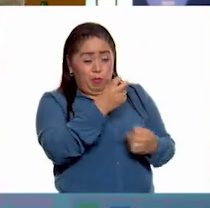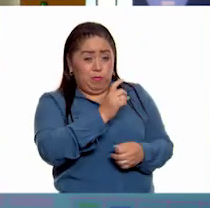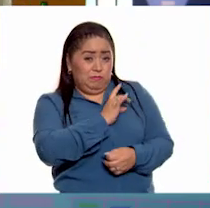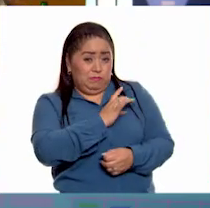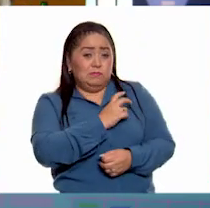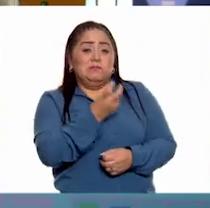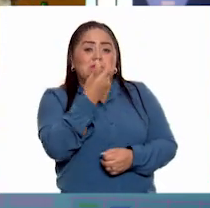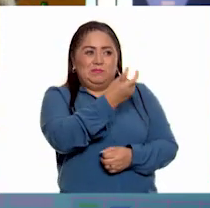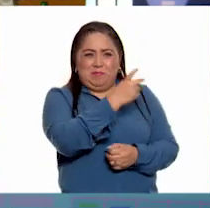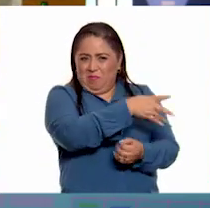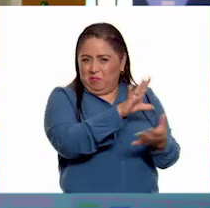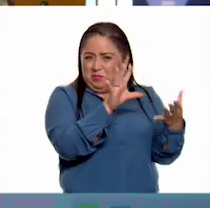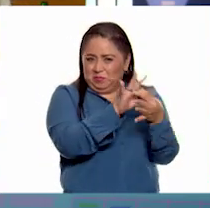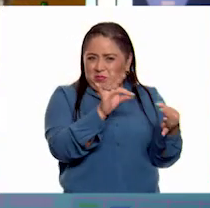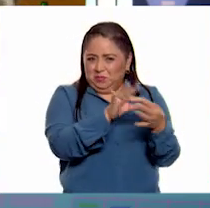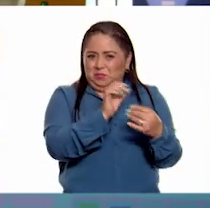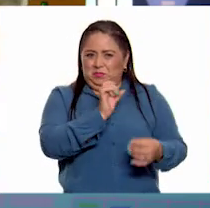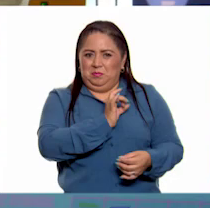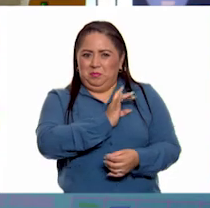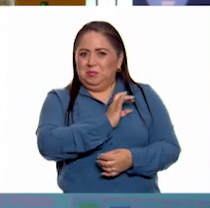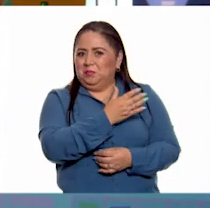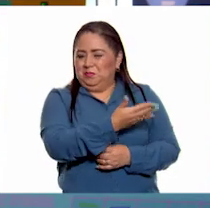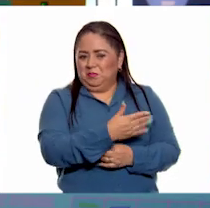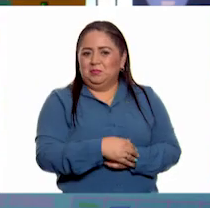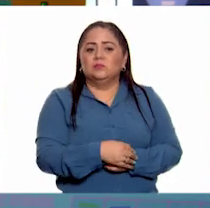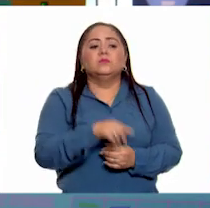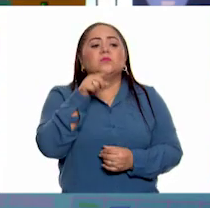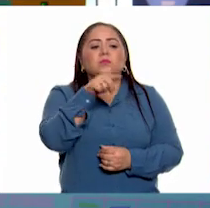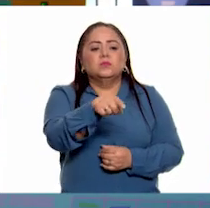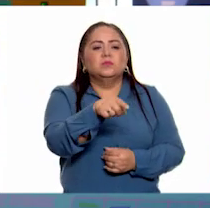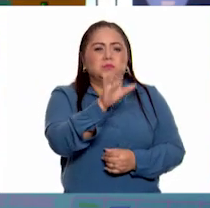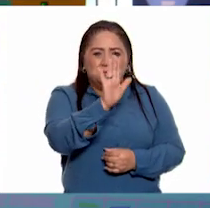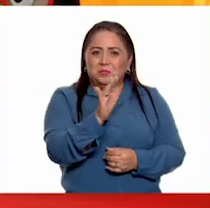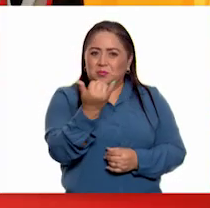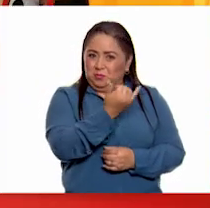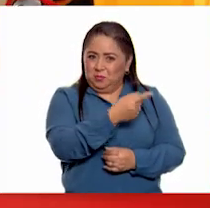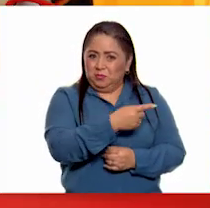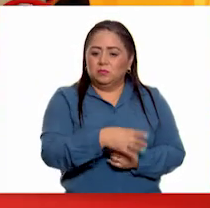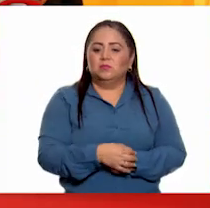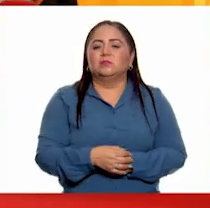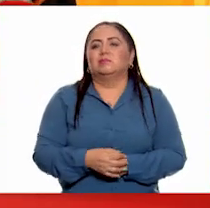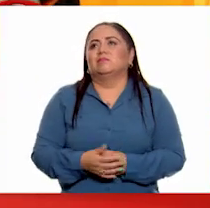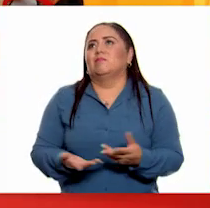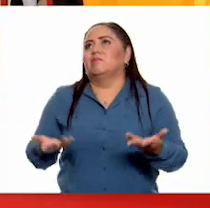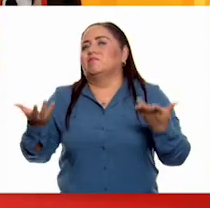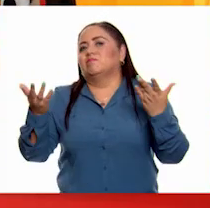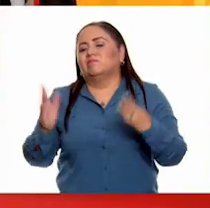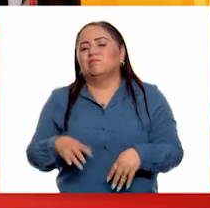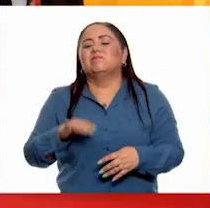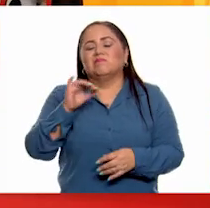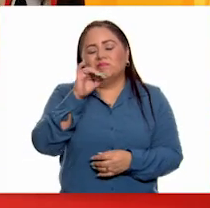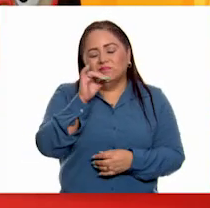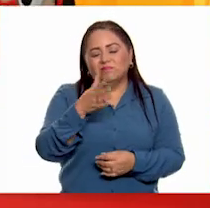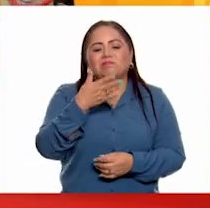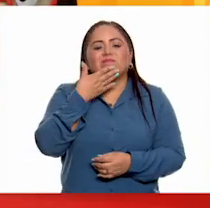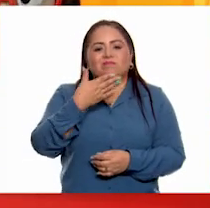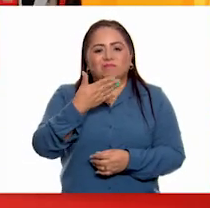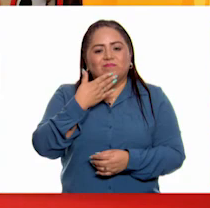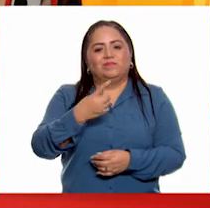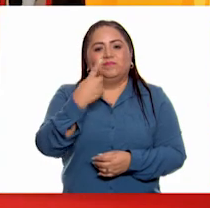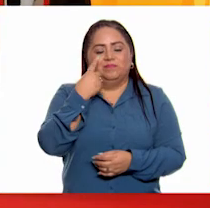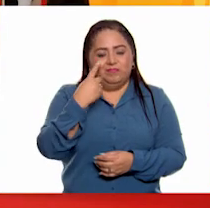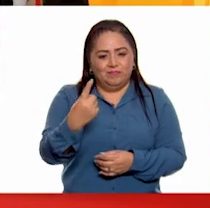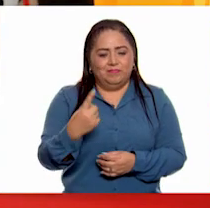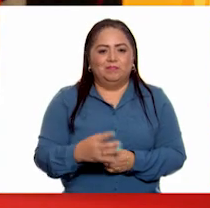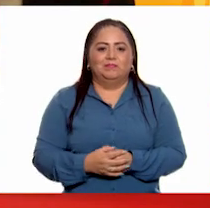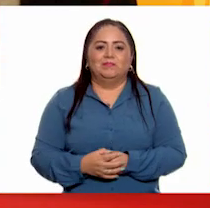y esa fue la explicación al miedo de Alan. ¿Tienes una historia parecida, Lucy? Ay, está bien, aquí va.